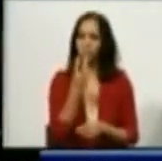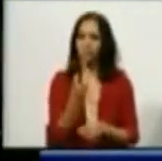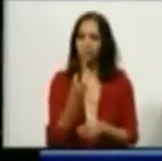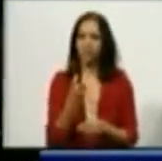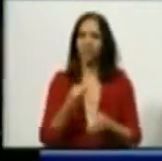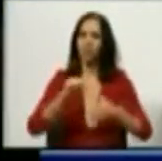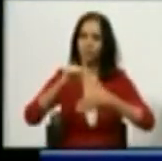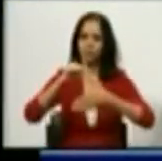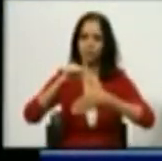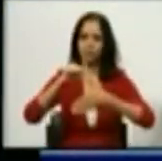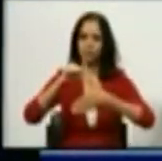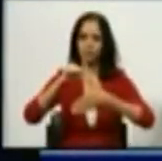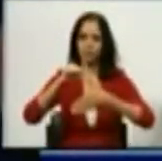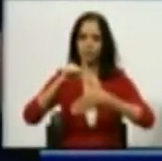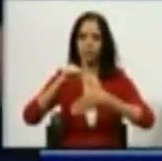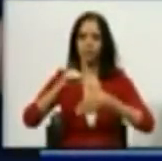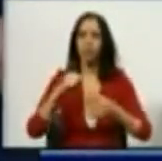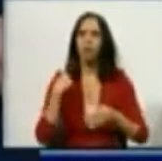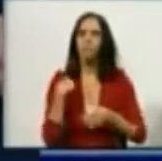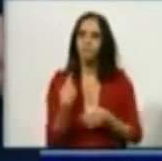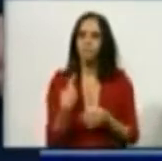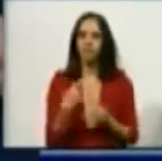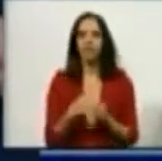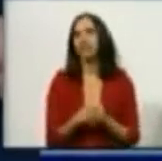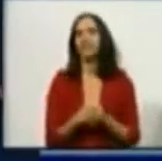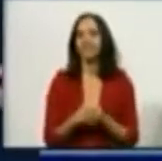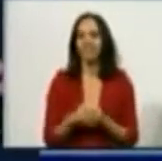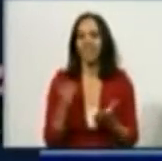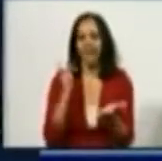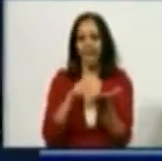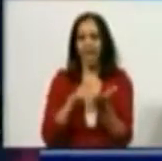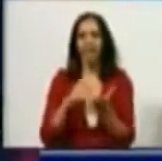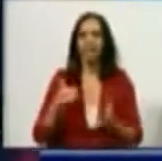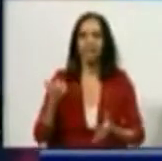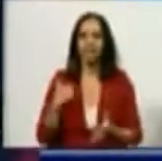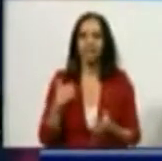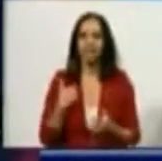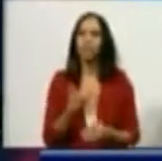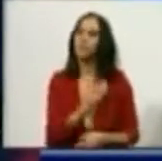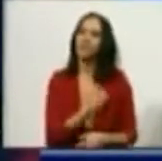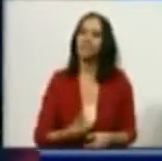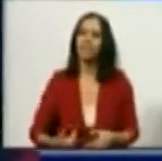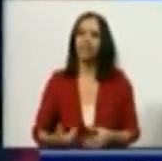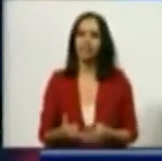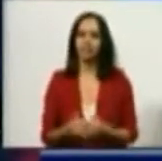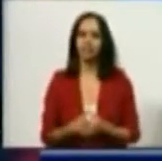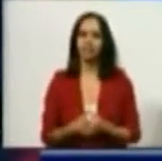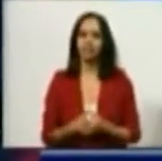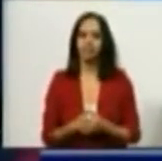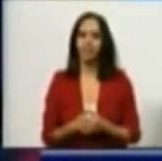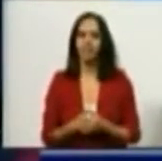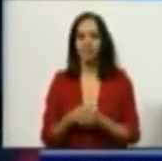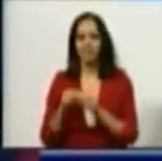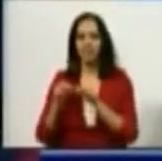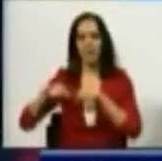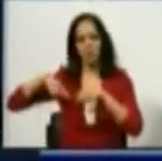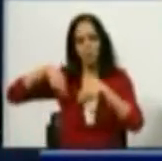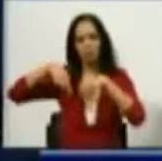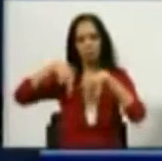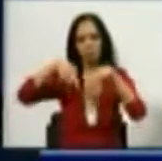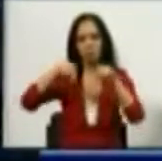Latina primera obviamente en Argentina recién veníamos subiendo la escalera